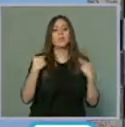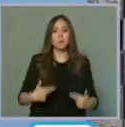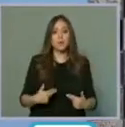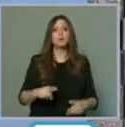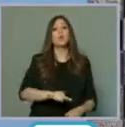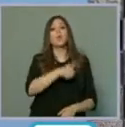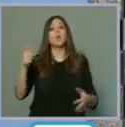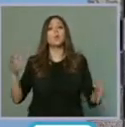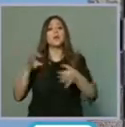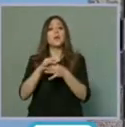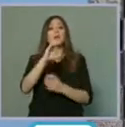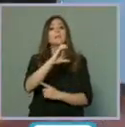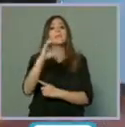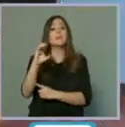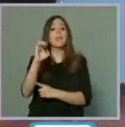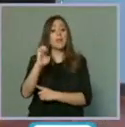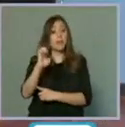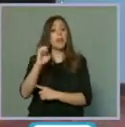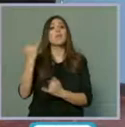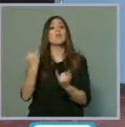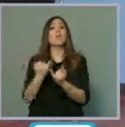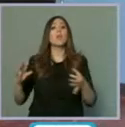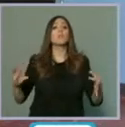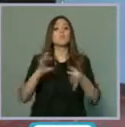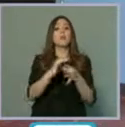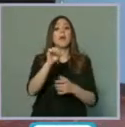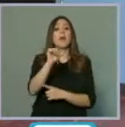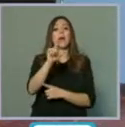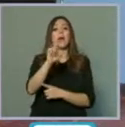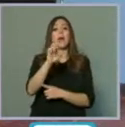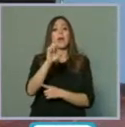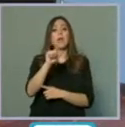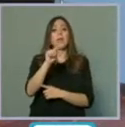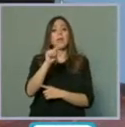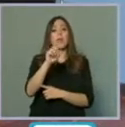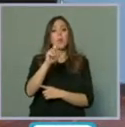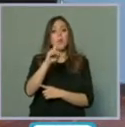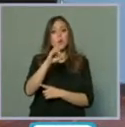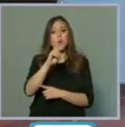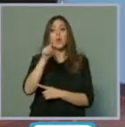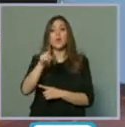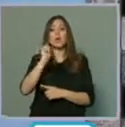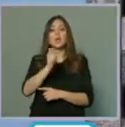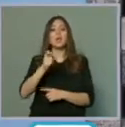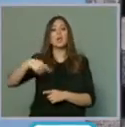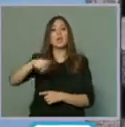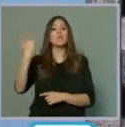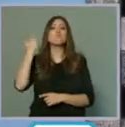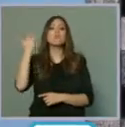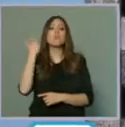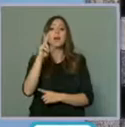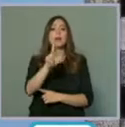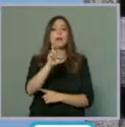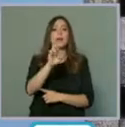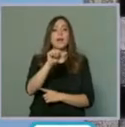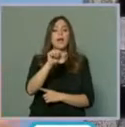Centro Cultural de España en México y también con Aleatorio, que es un programa también que se enfoca en temas de la comunidad, que ocurre en Reactor 105.